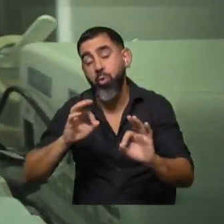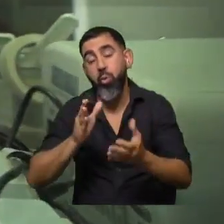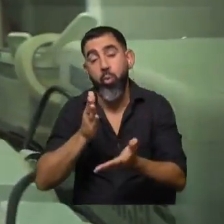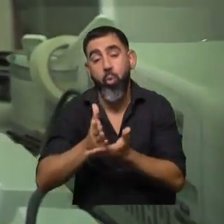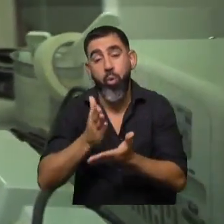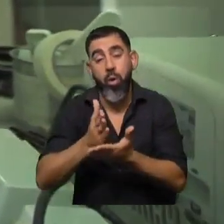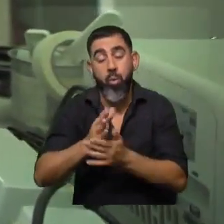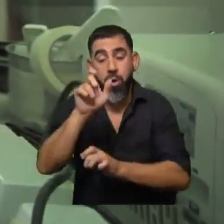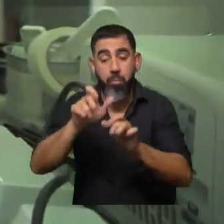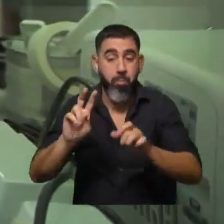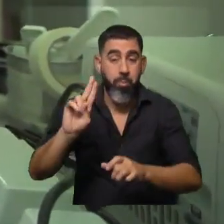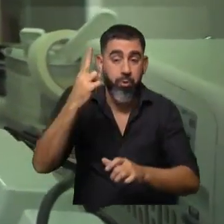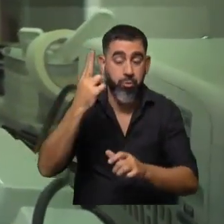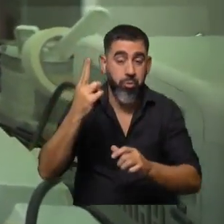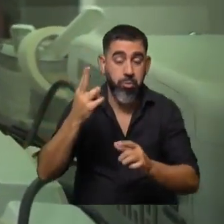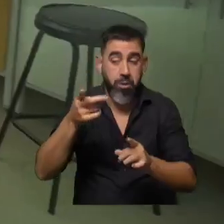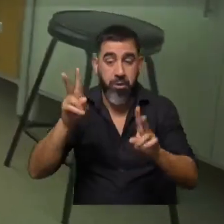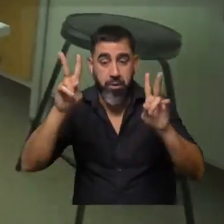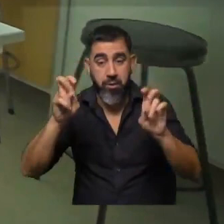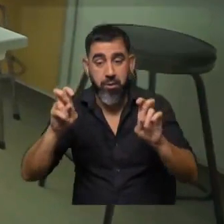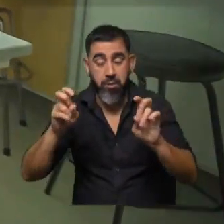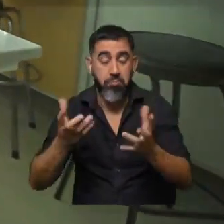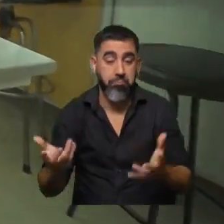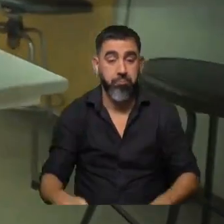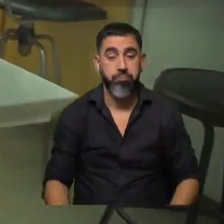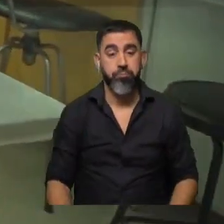colabore con gente de Uruguay que trabaje conmigo.